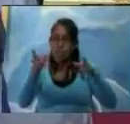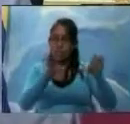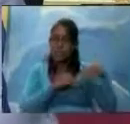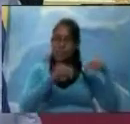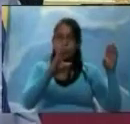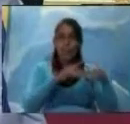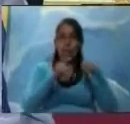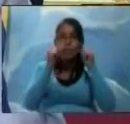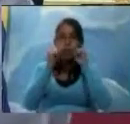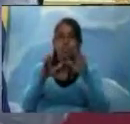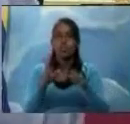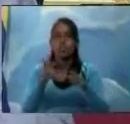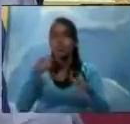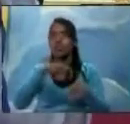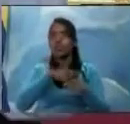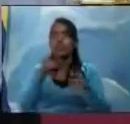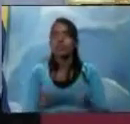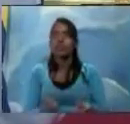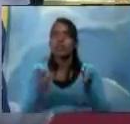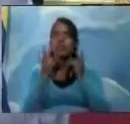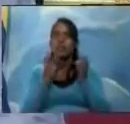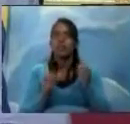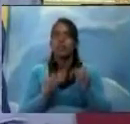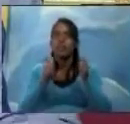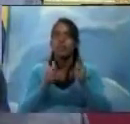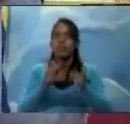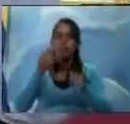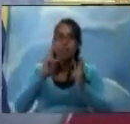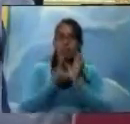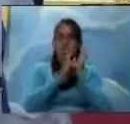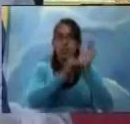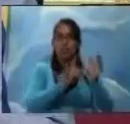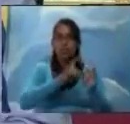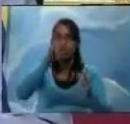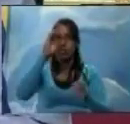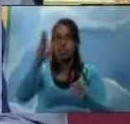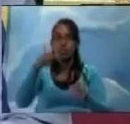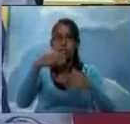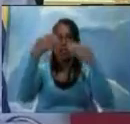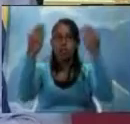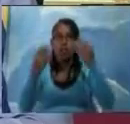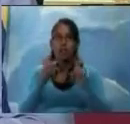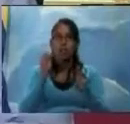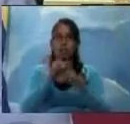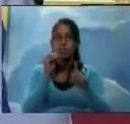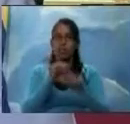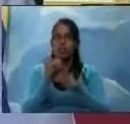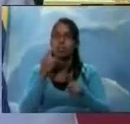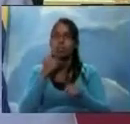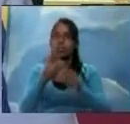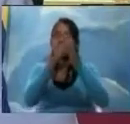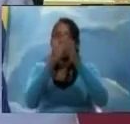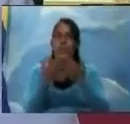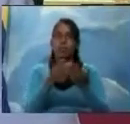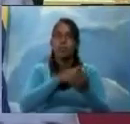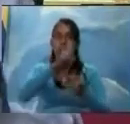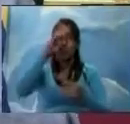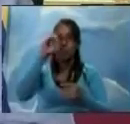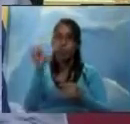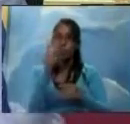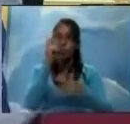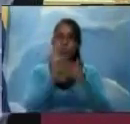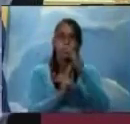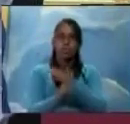Dios en nuestras vidas y empezamos a hacer la voluntad de Dios, entonces Dios nos va a llamar, como dice la palabra en los primeros